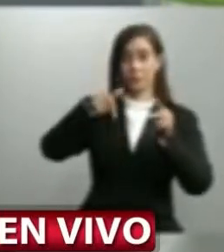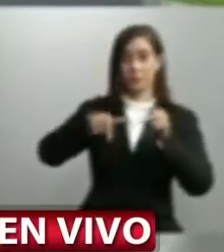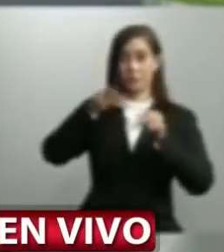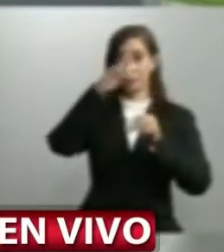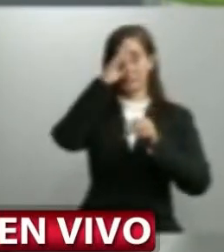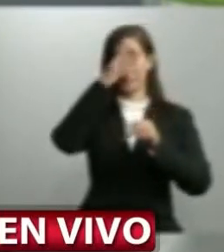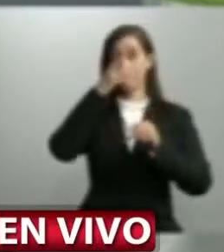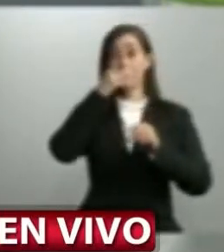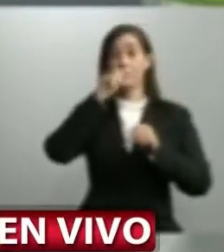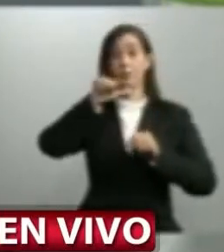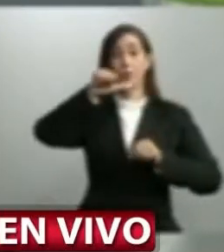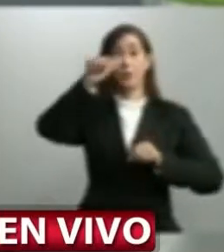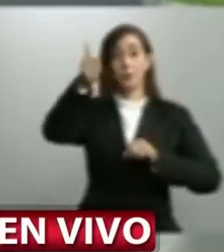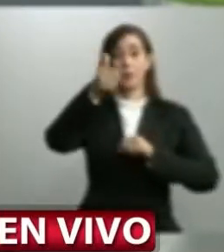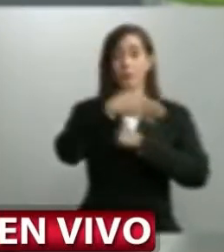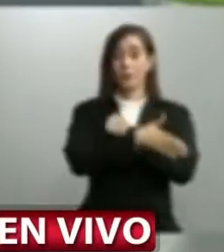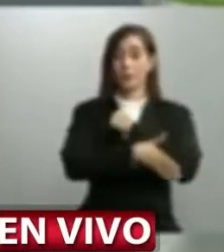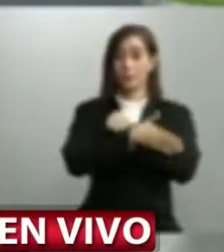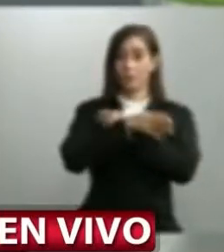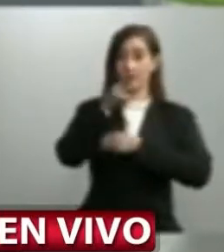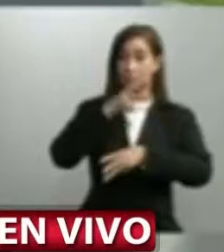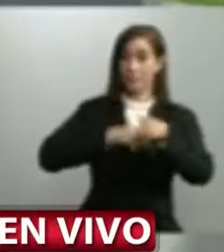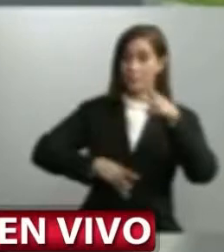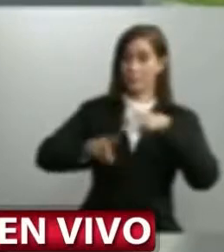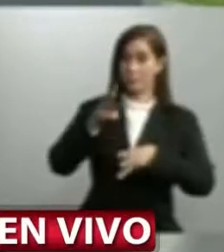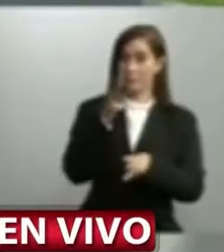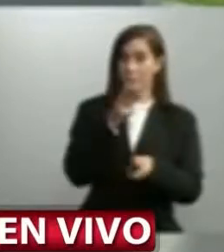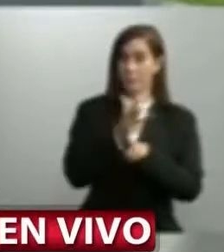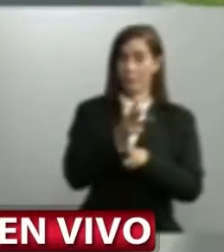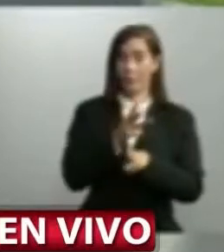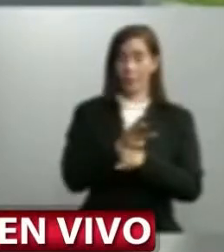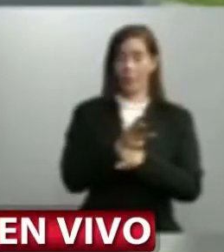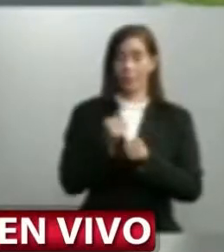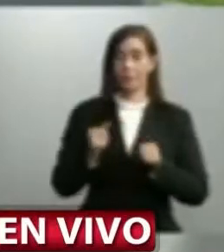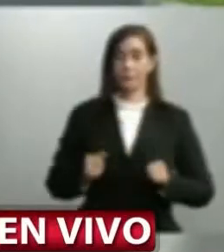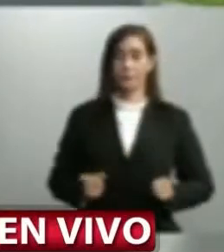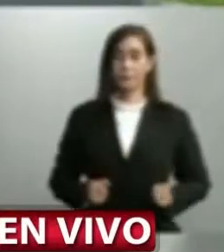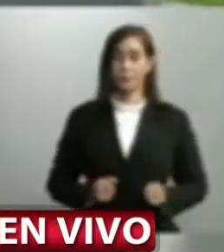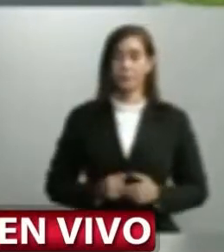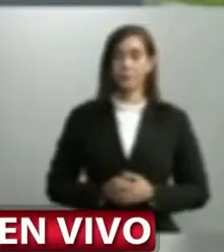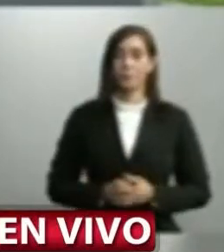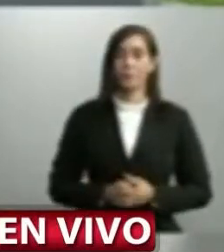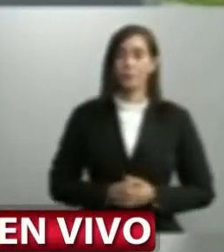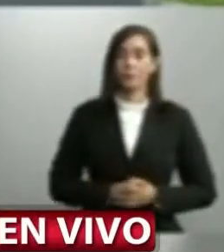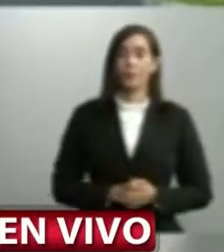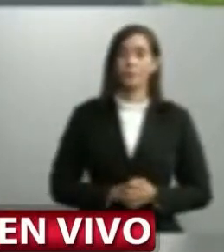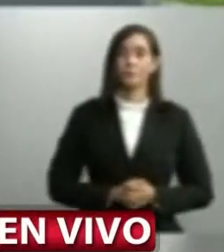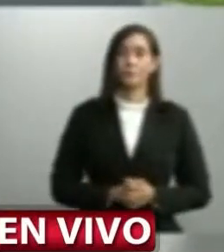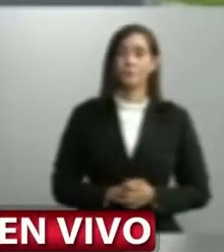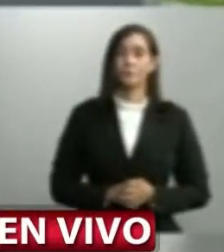nacional y de la diáspora de República Dominicana.